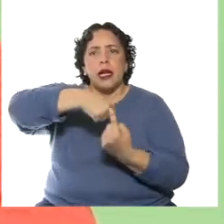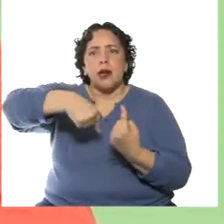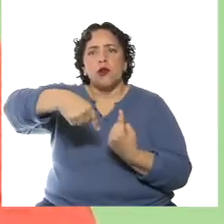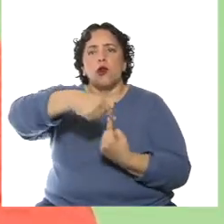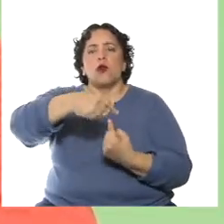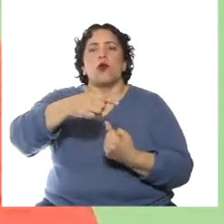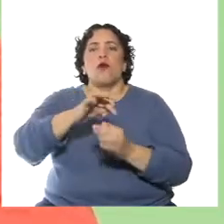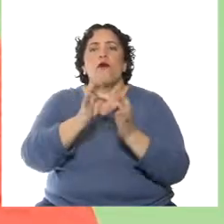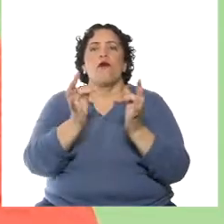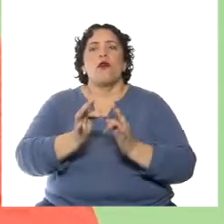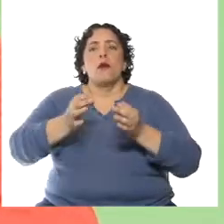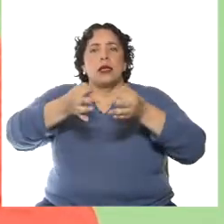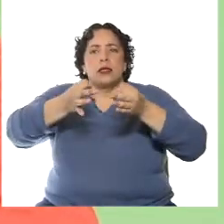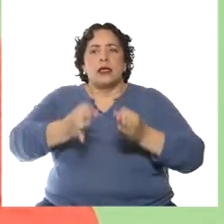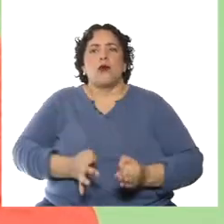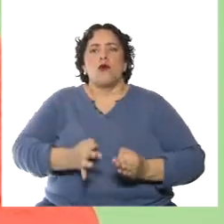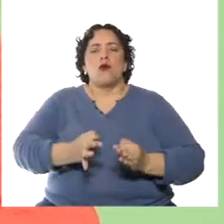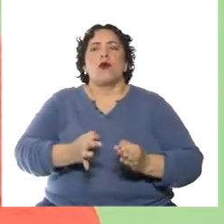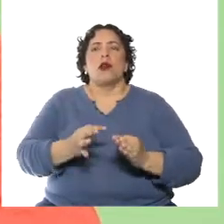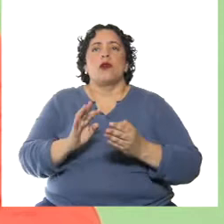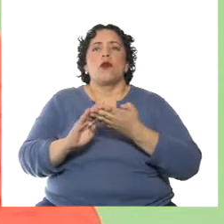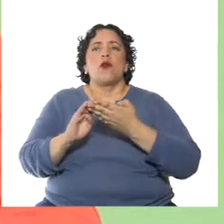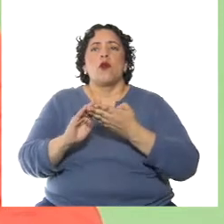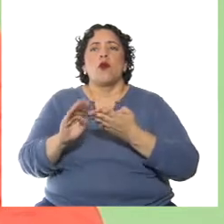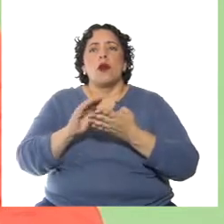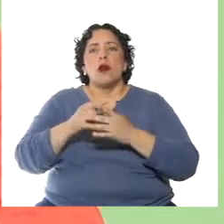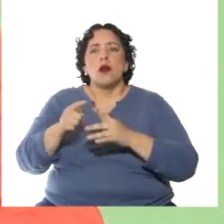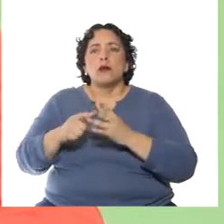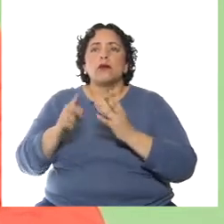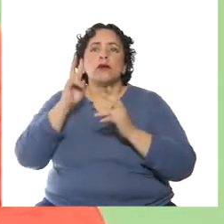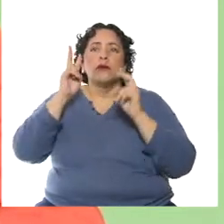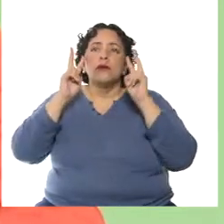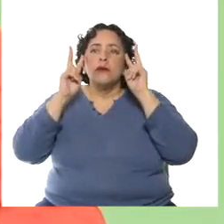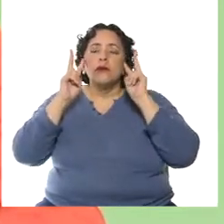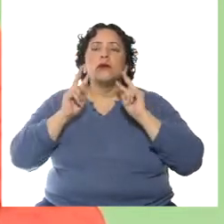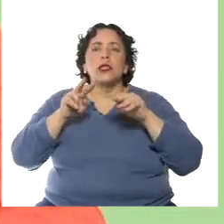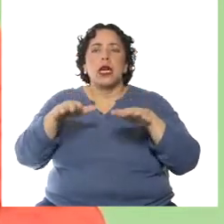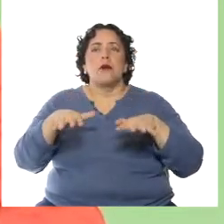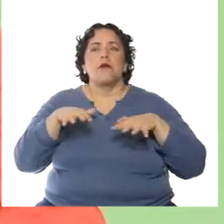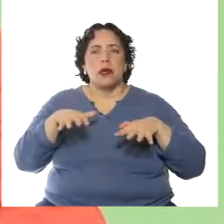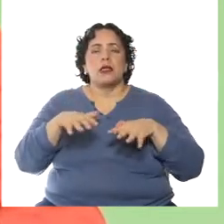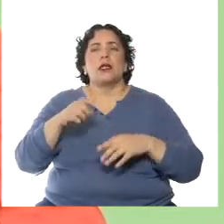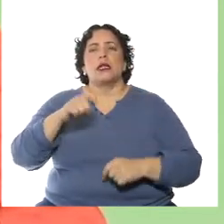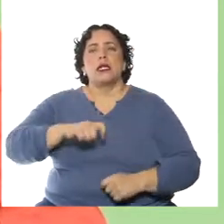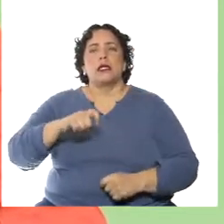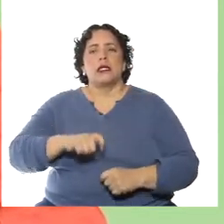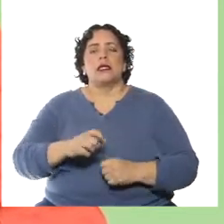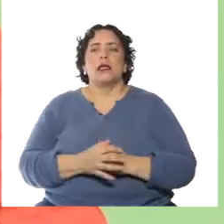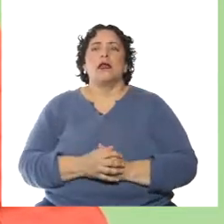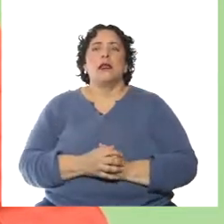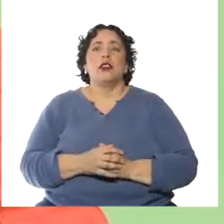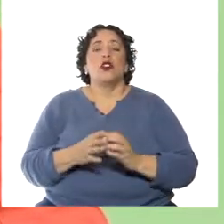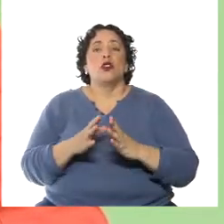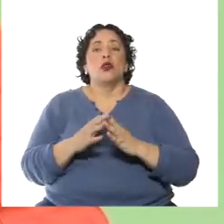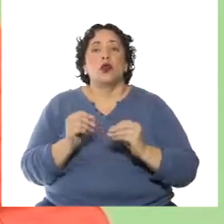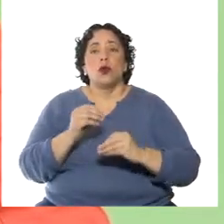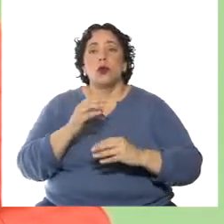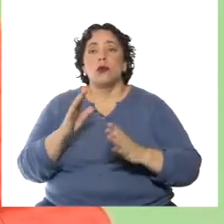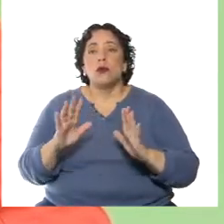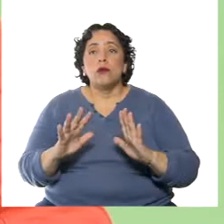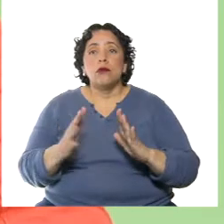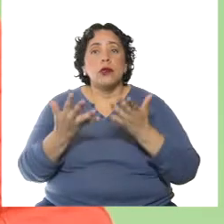rodea, pero de una forma segura y con las condiciones higiénicas necesarias. Pero bueno, todo esto se logra con